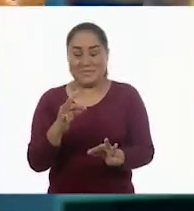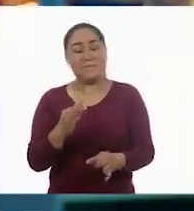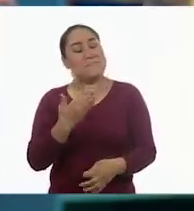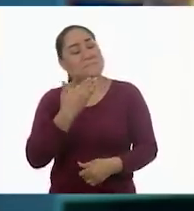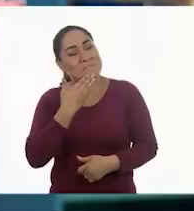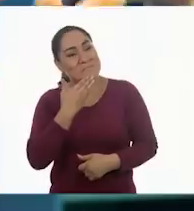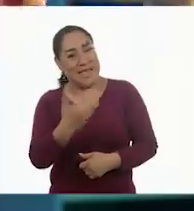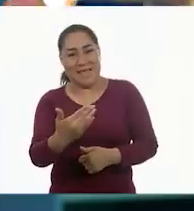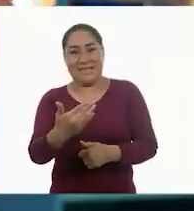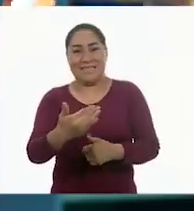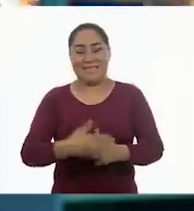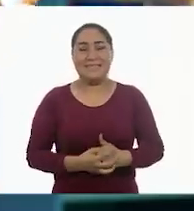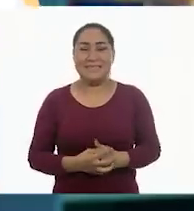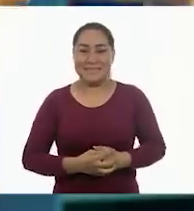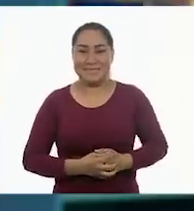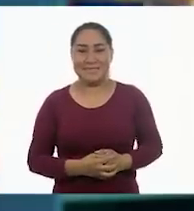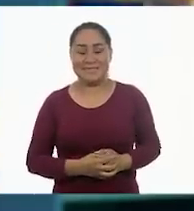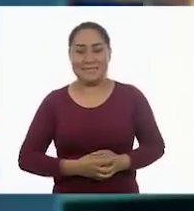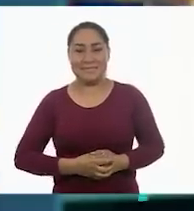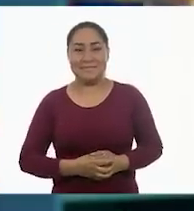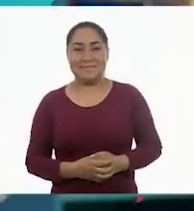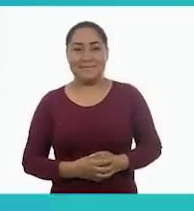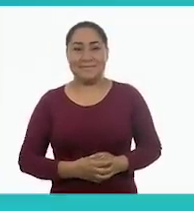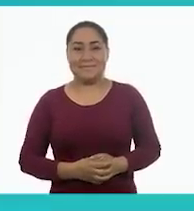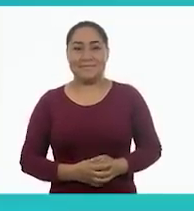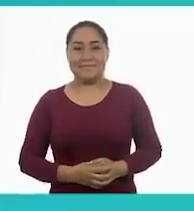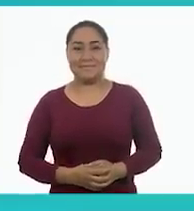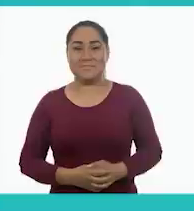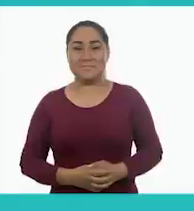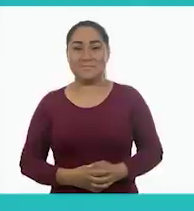¡Muy bien!